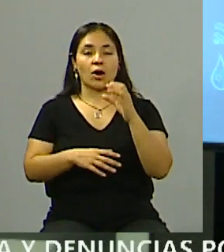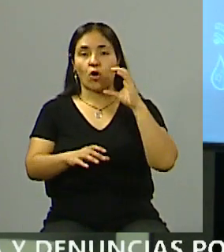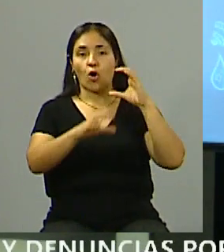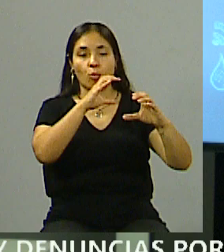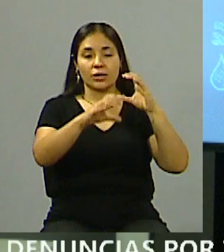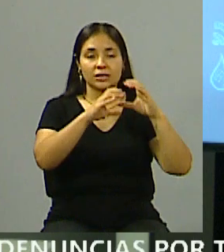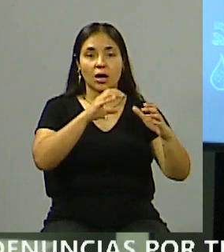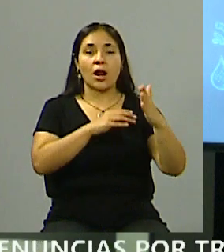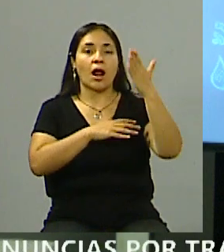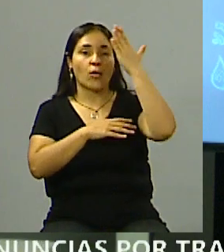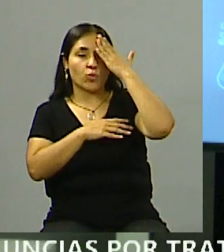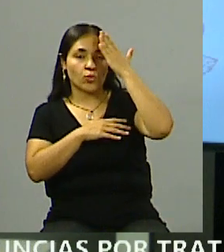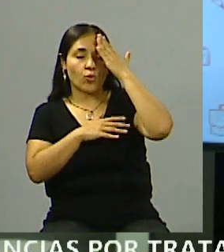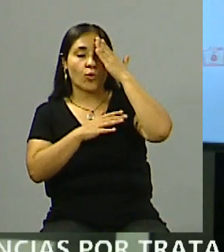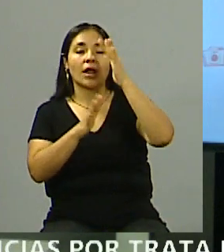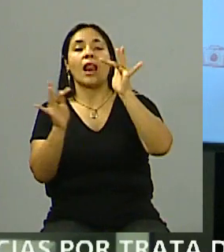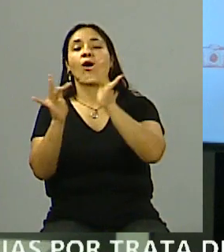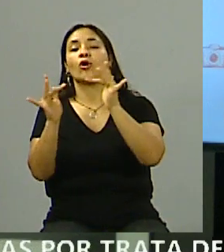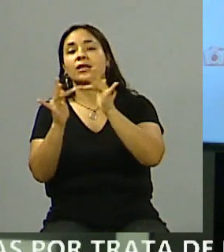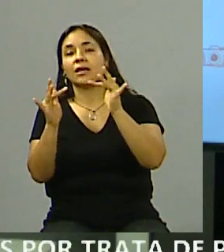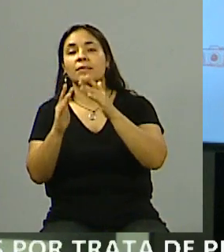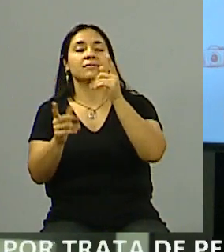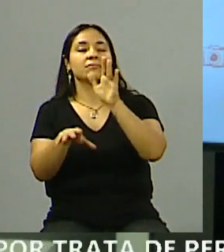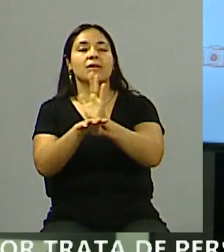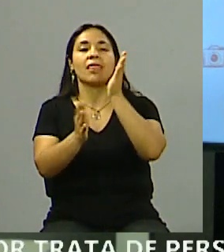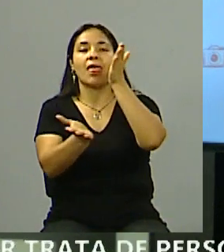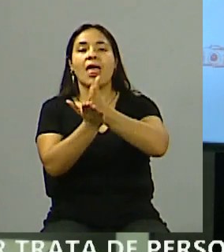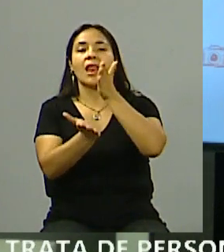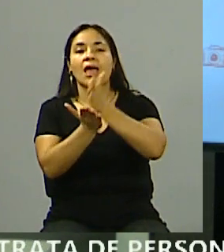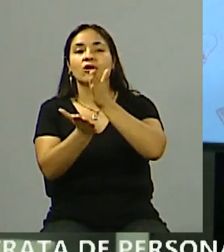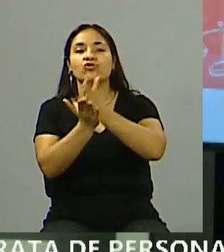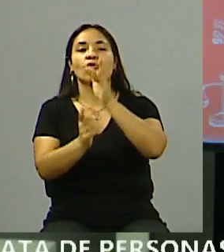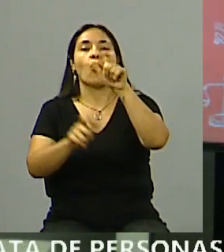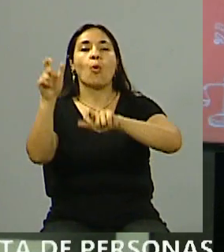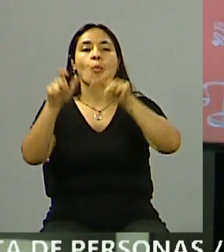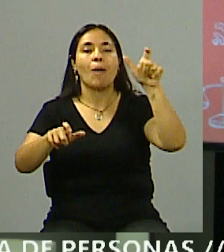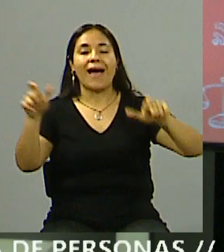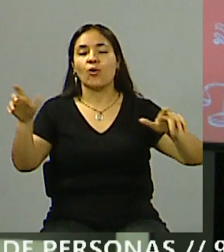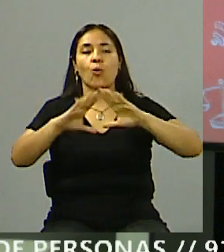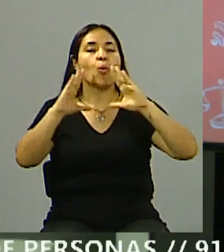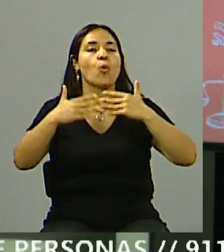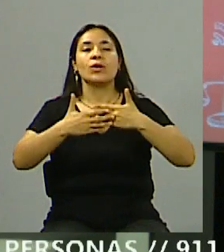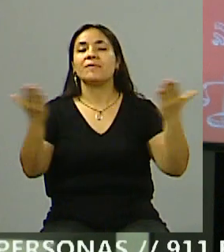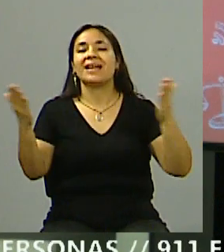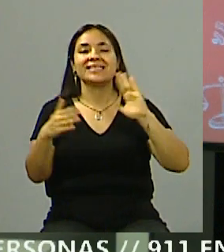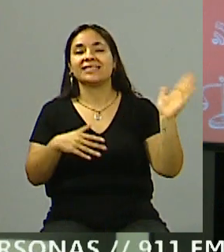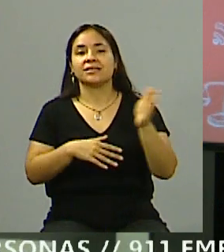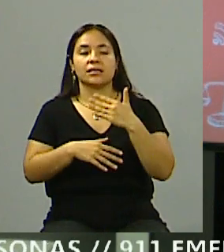cultura y la conectividad como derechos humanos, como derechos universales. Digo, ¿quién debe garantizar estos derechos?